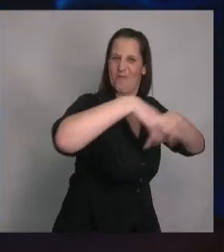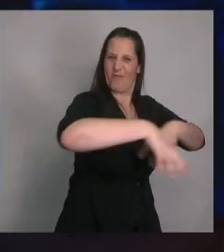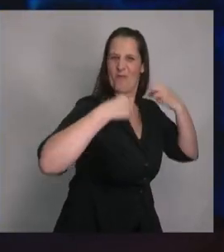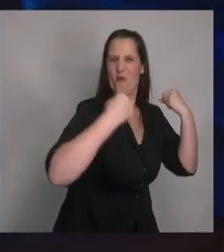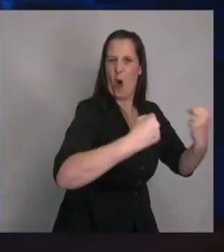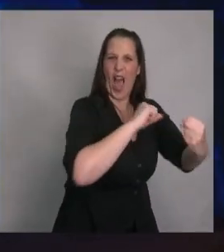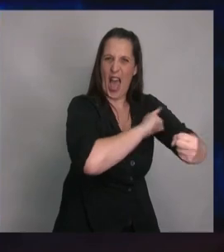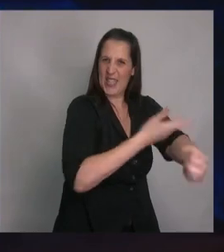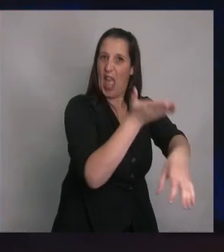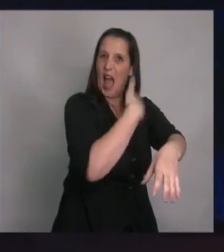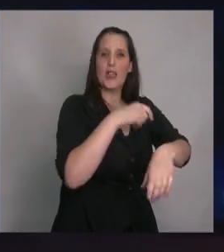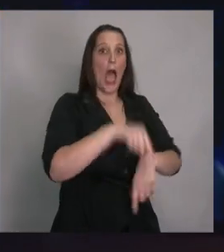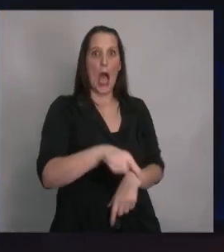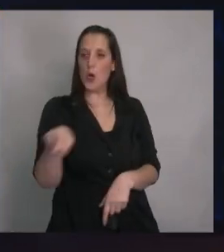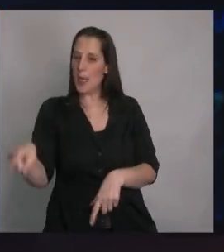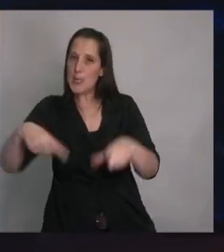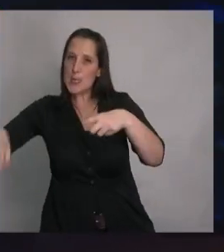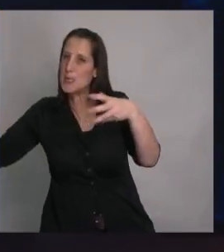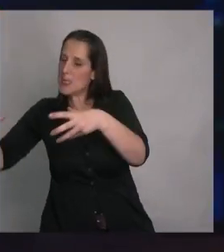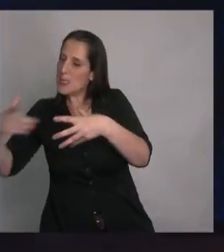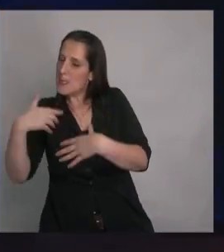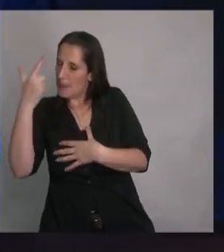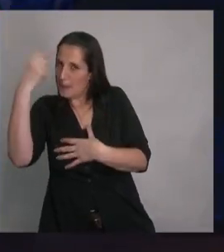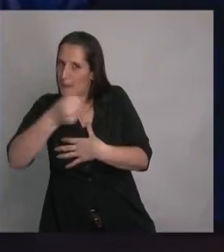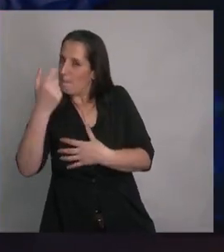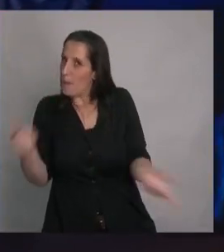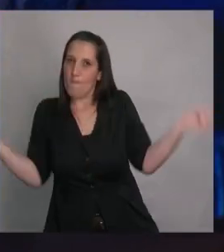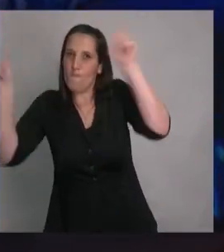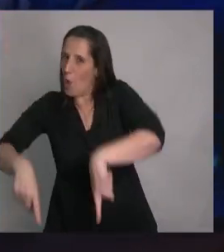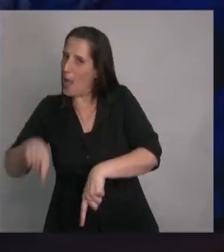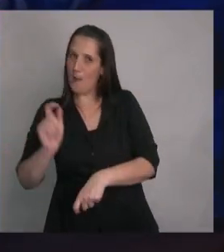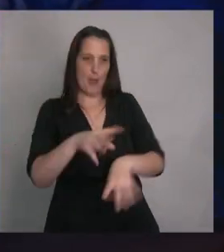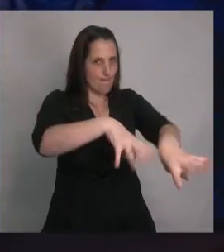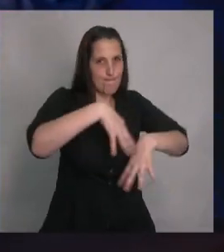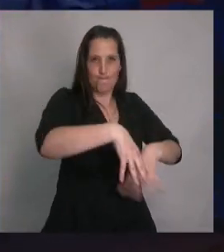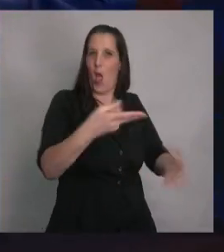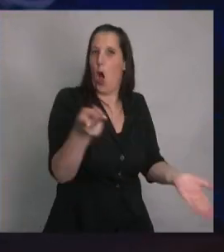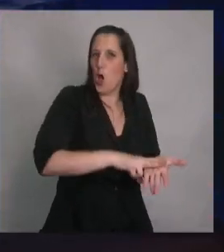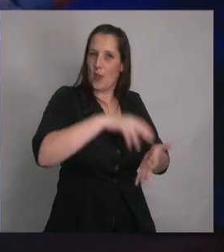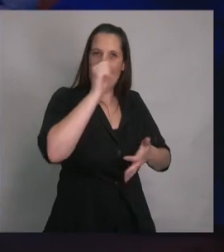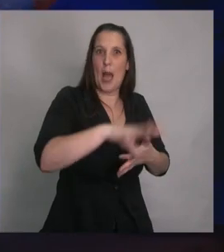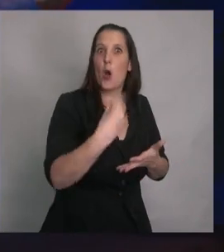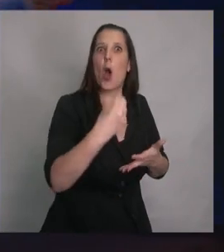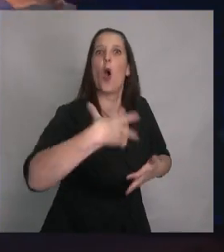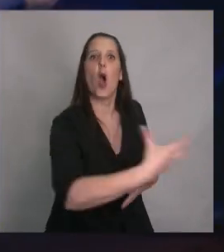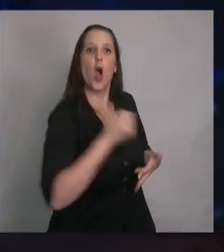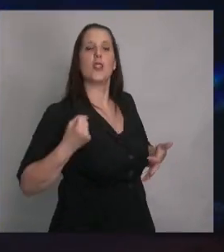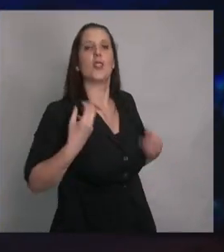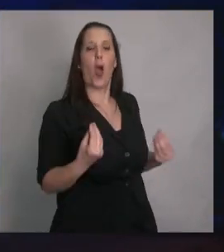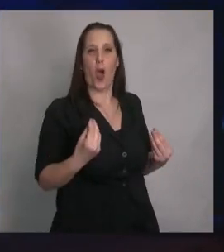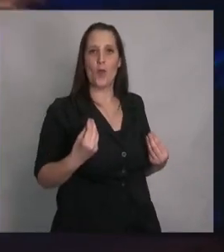de transformarlo industrialmente versus a una economía del petróleo y del carbón extractivista,